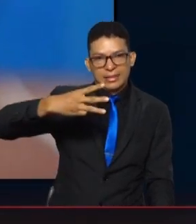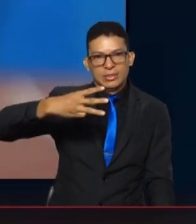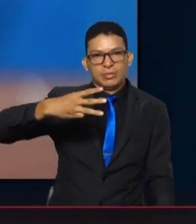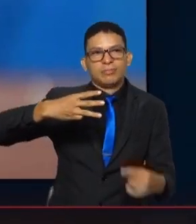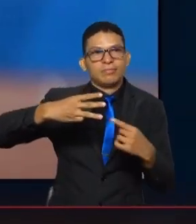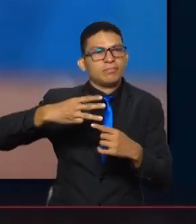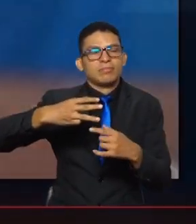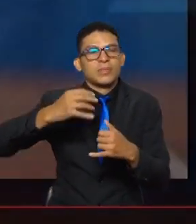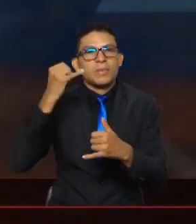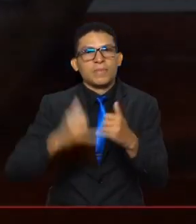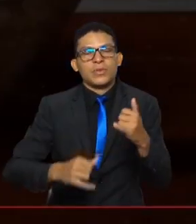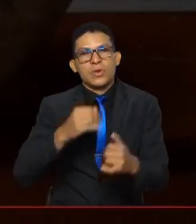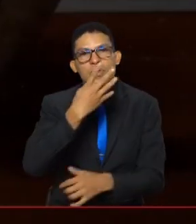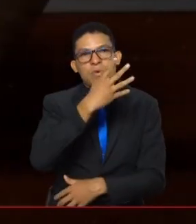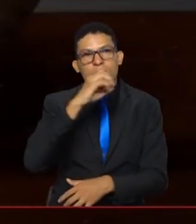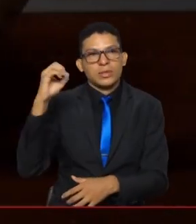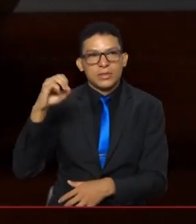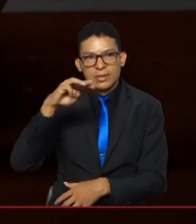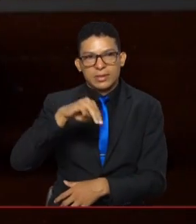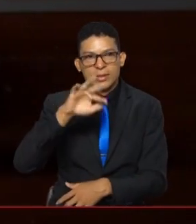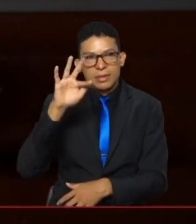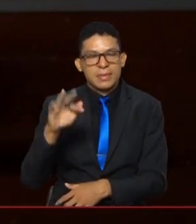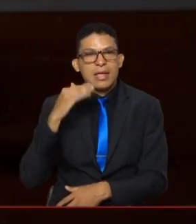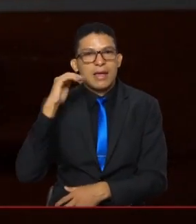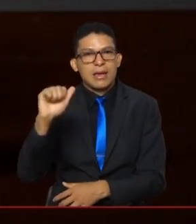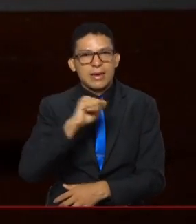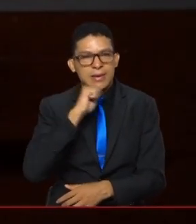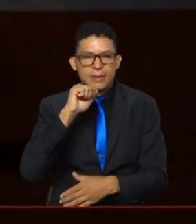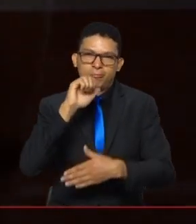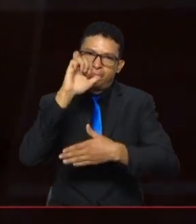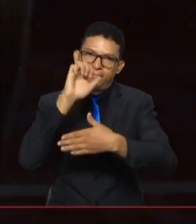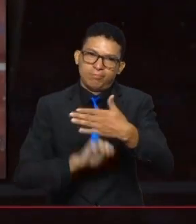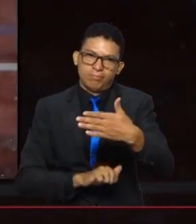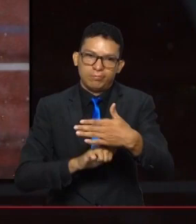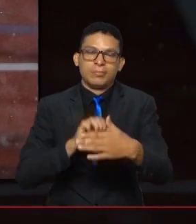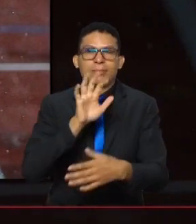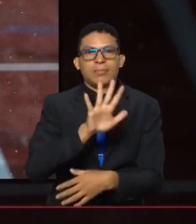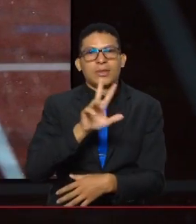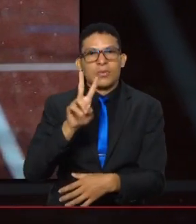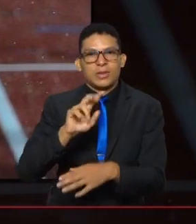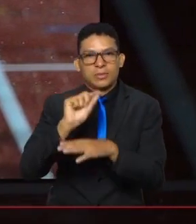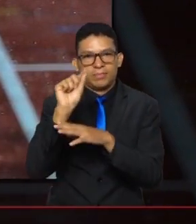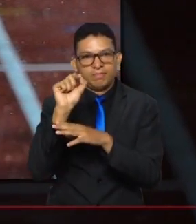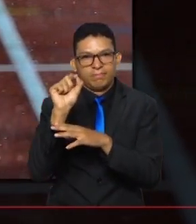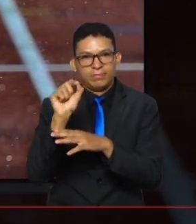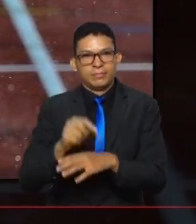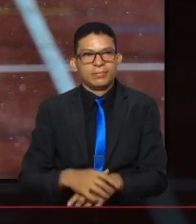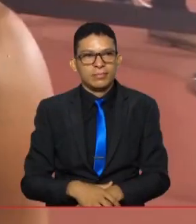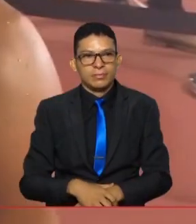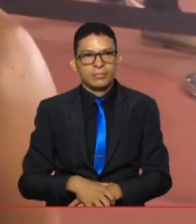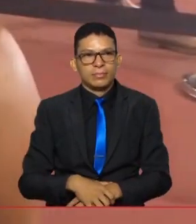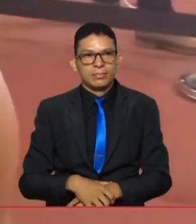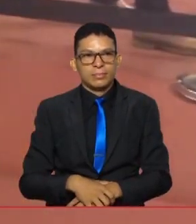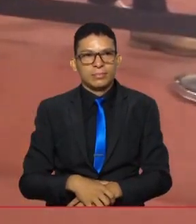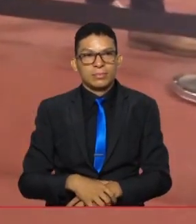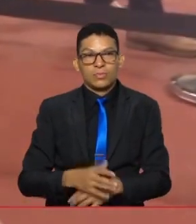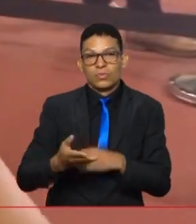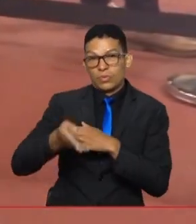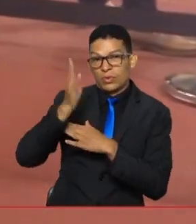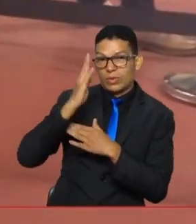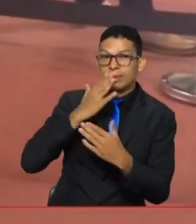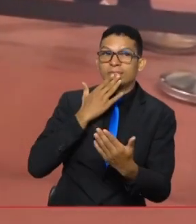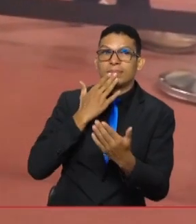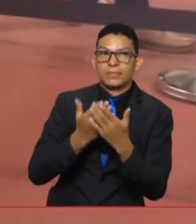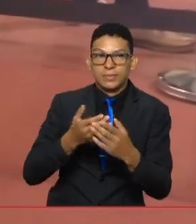en la final de los 400 Met femenino bajando el registro de los 52 segundos esty muy agradecida con Dios por